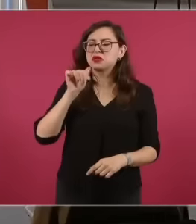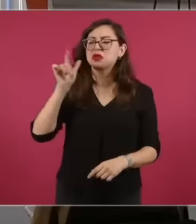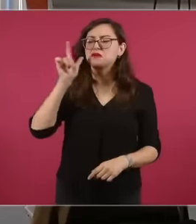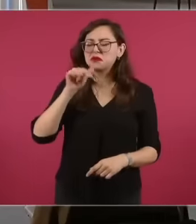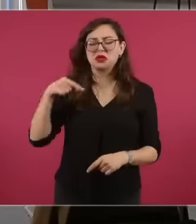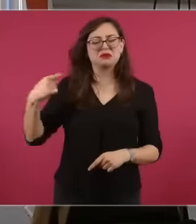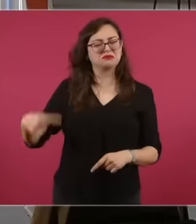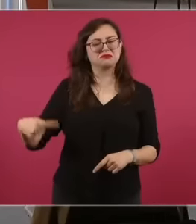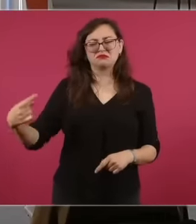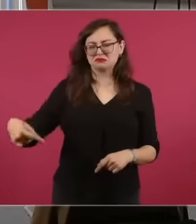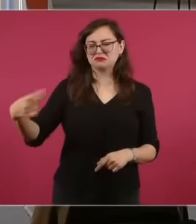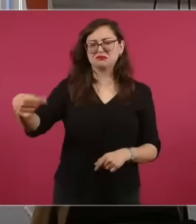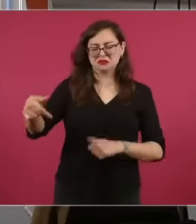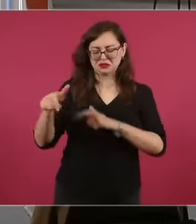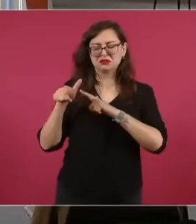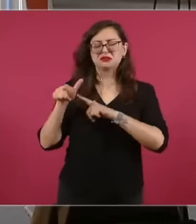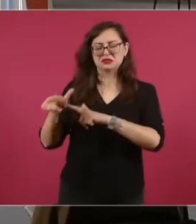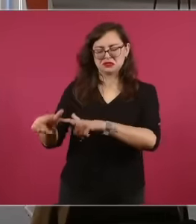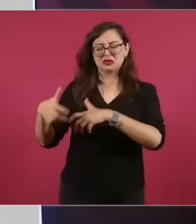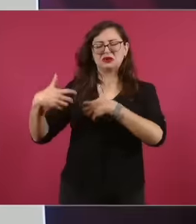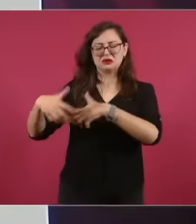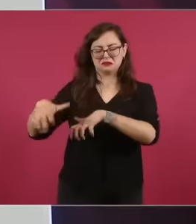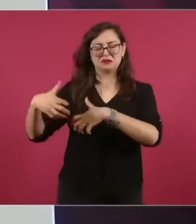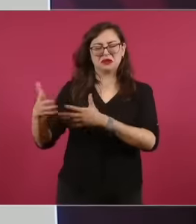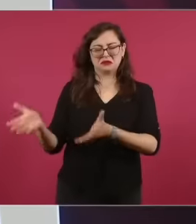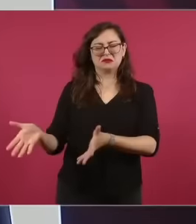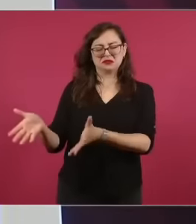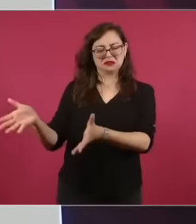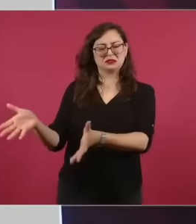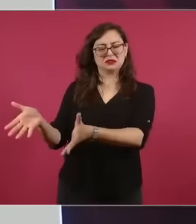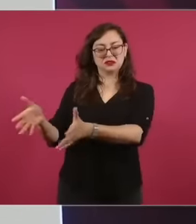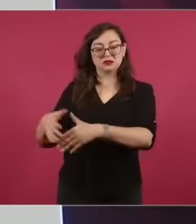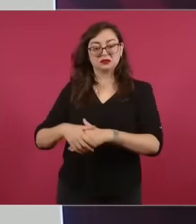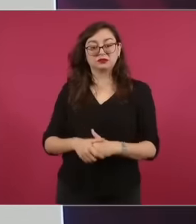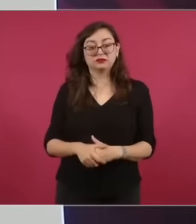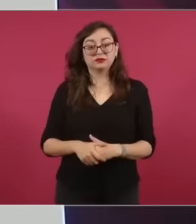ayer, imagínense, los ministros de la Corte